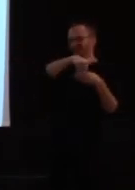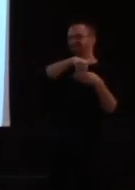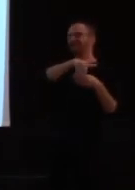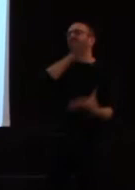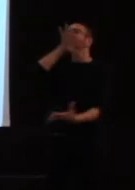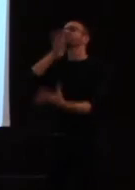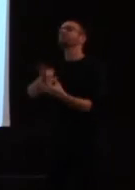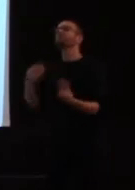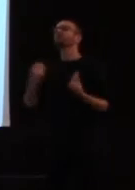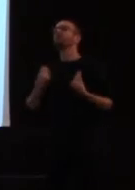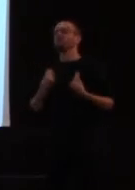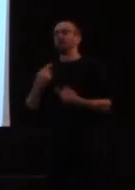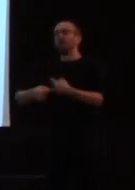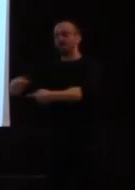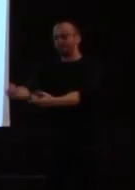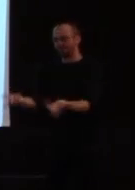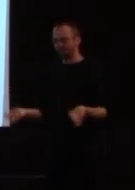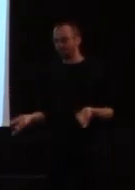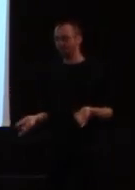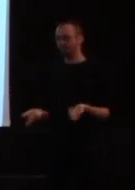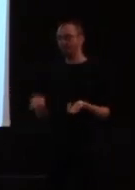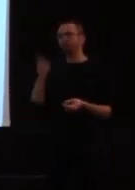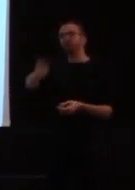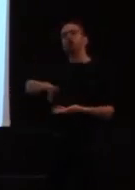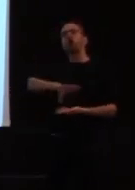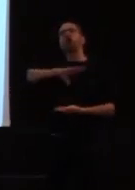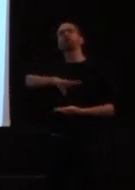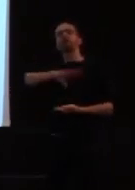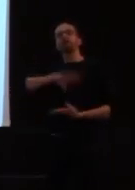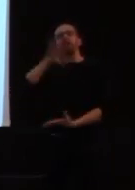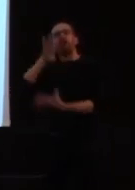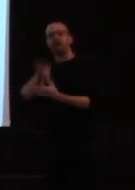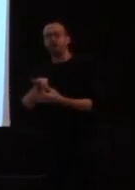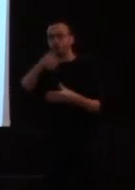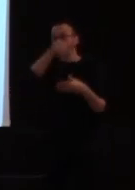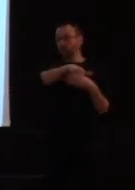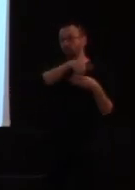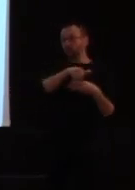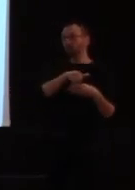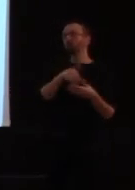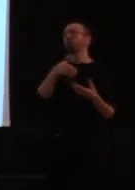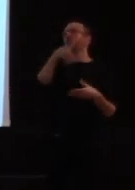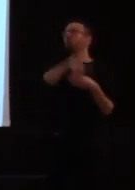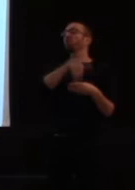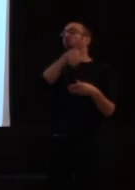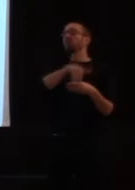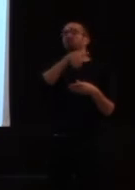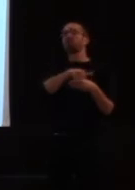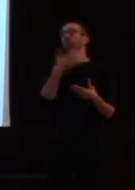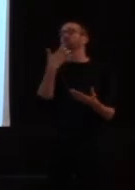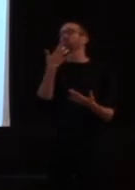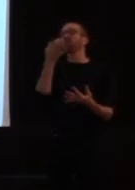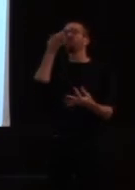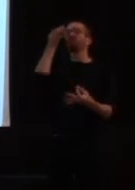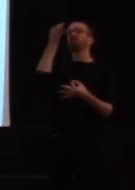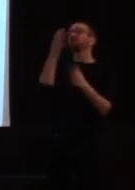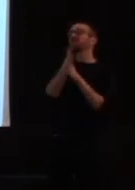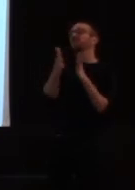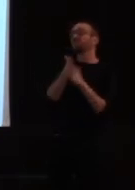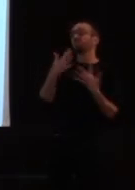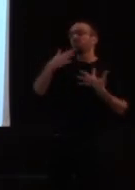cuáles se vinculan más a las competencias y qué otros contenidos son más descriptivos, pero no tienen tanto